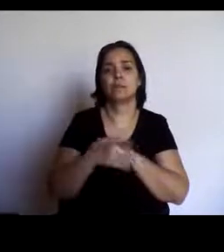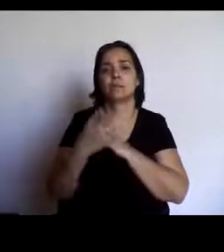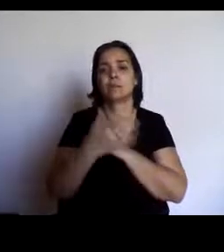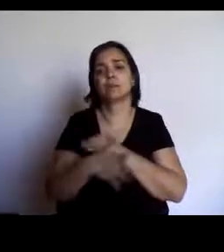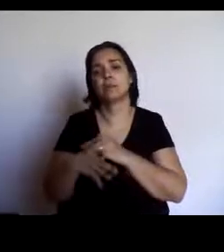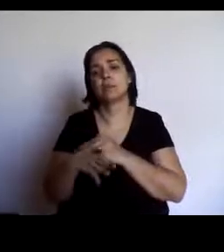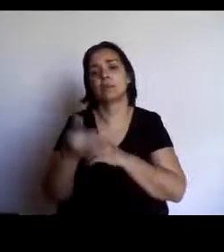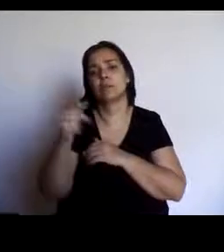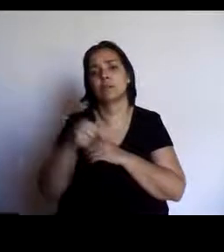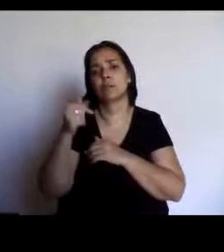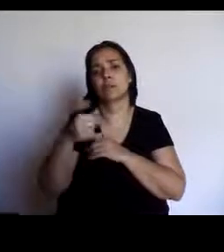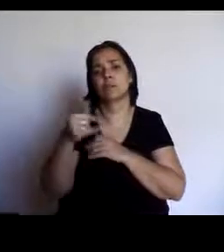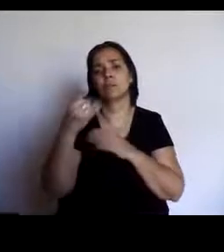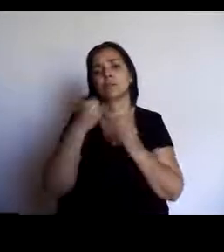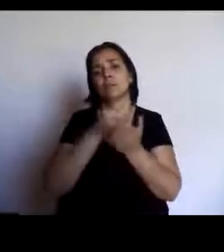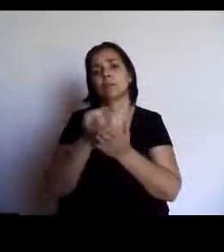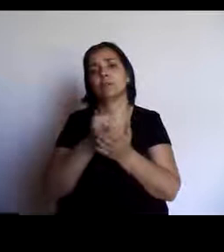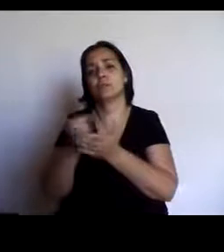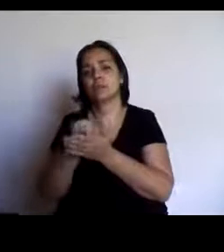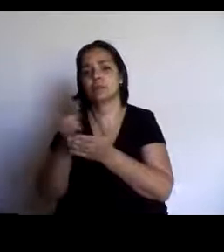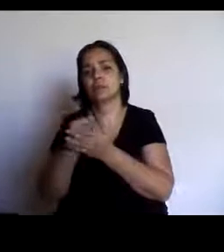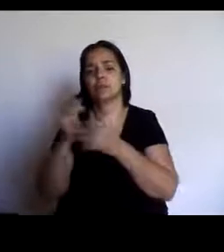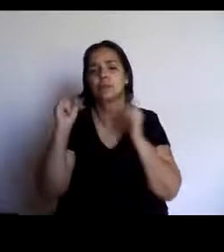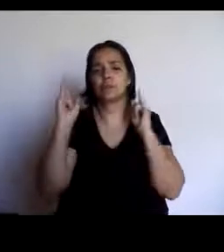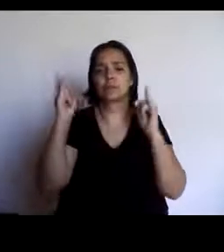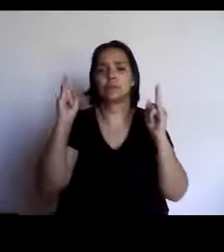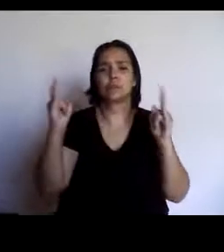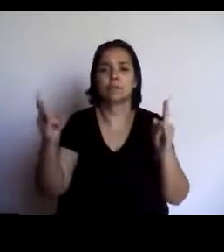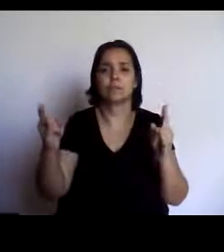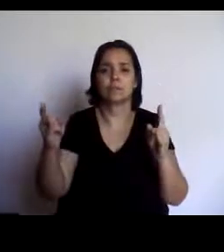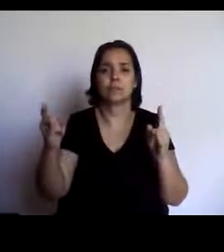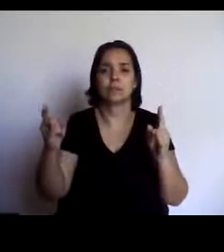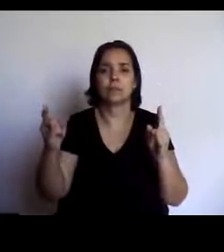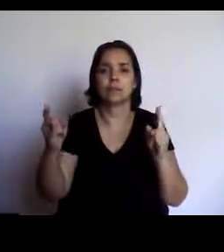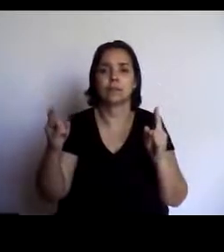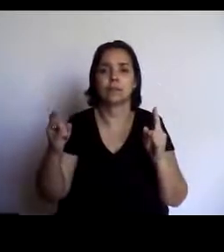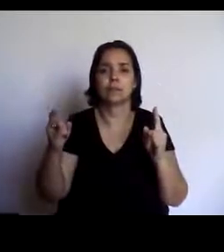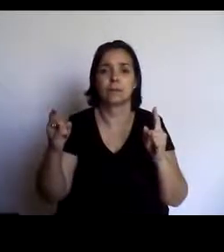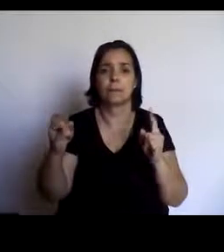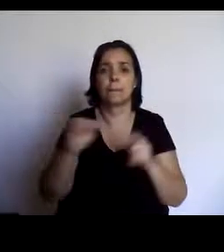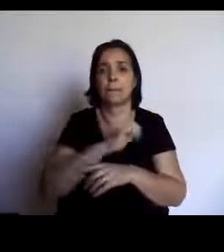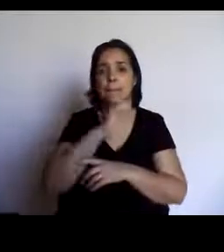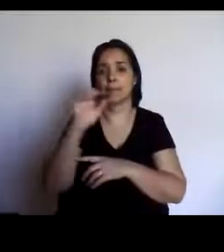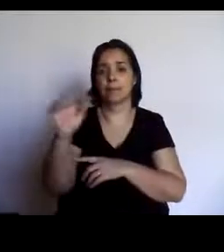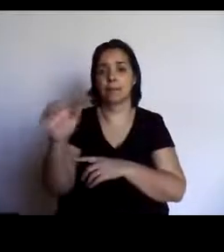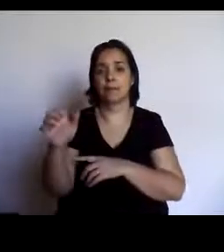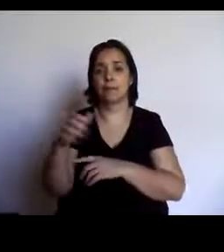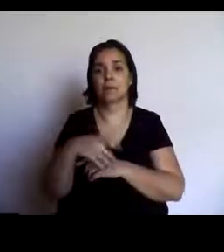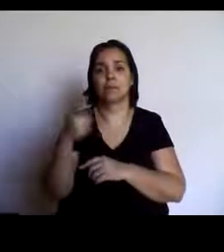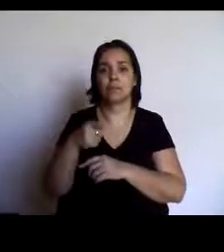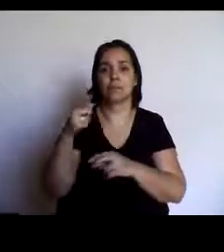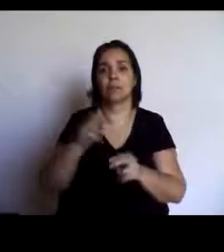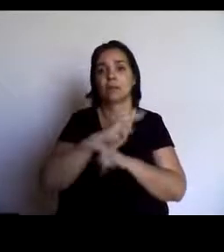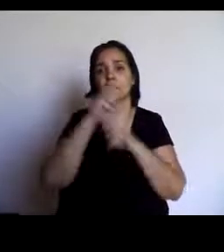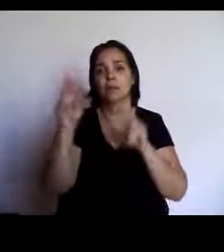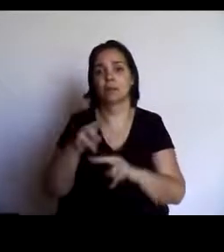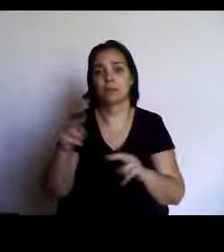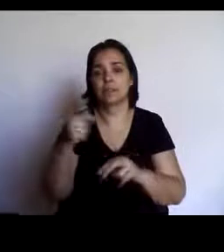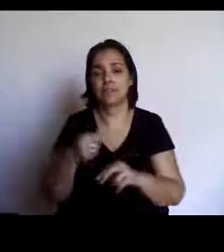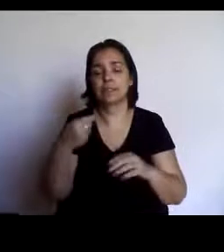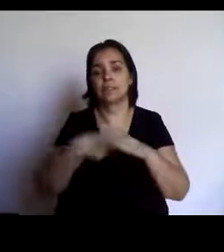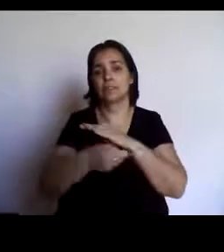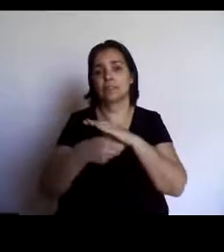Comisión de Agricultura y Desarrollo Rural del Parlamento Europeo. Un tercer eje es la internacionalización de las estrategias